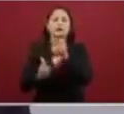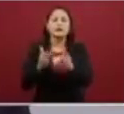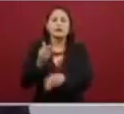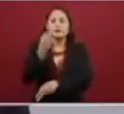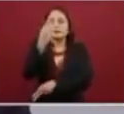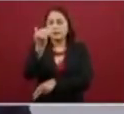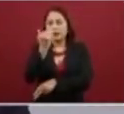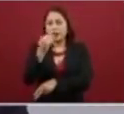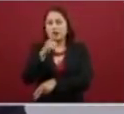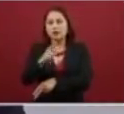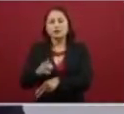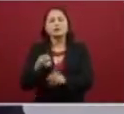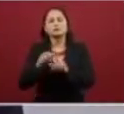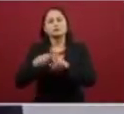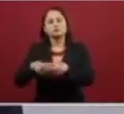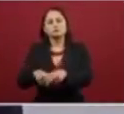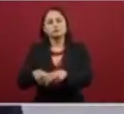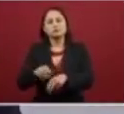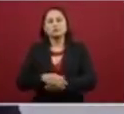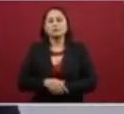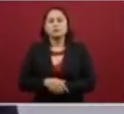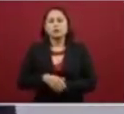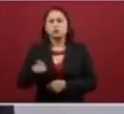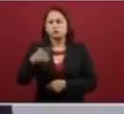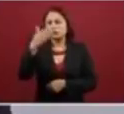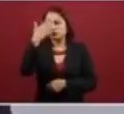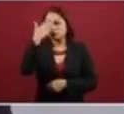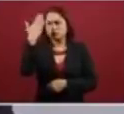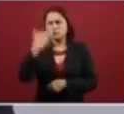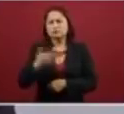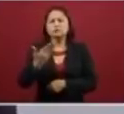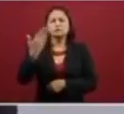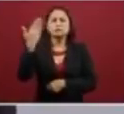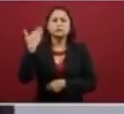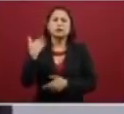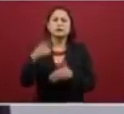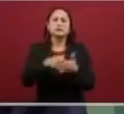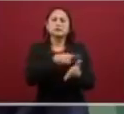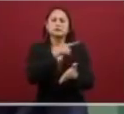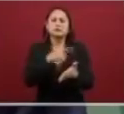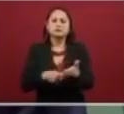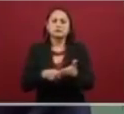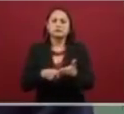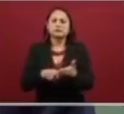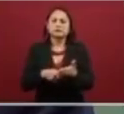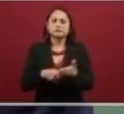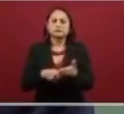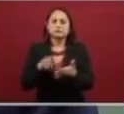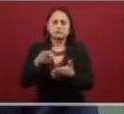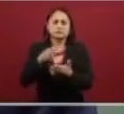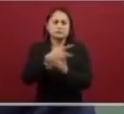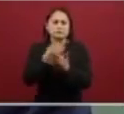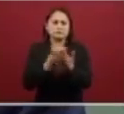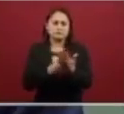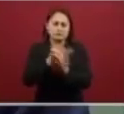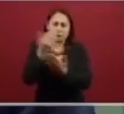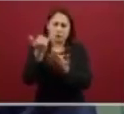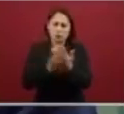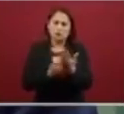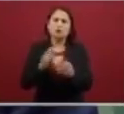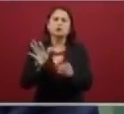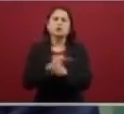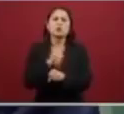Se canceló, como ustedes saben, porque ustedes lo